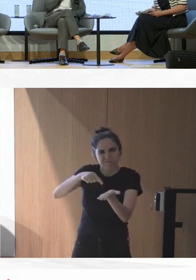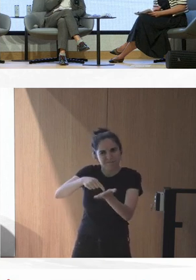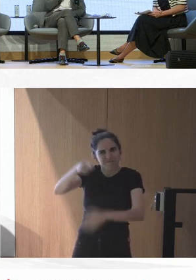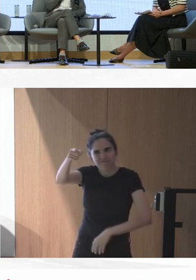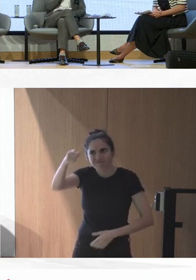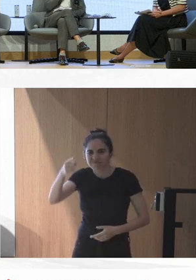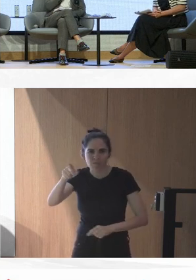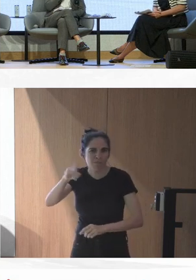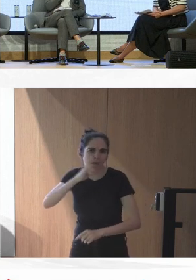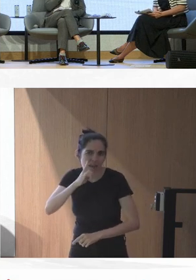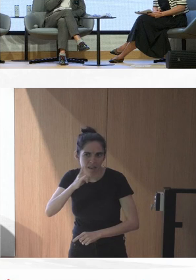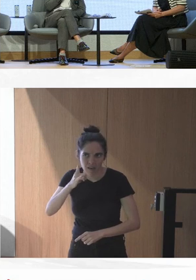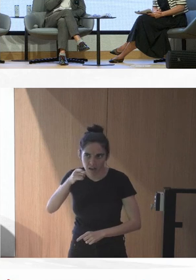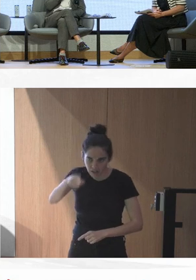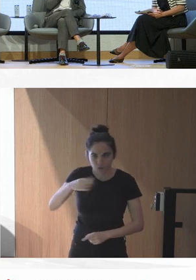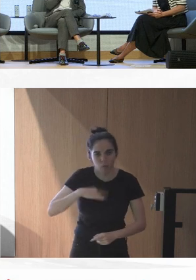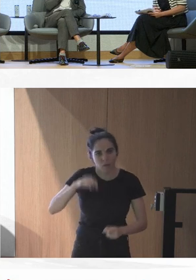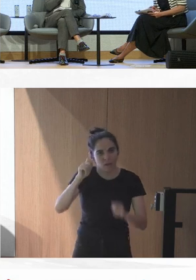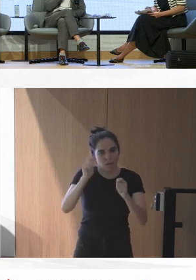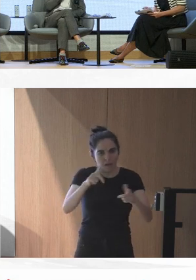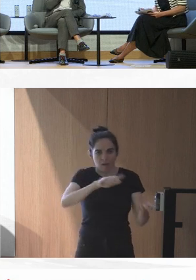cambio profundo.